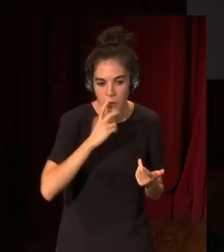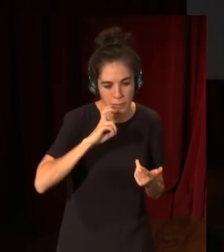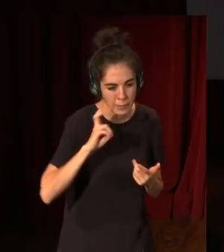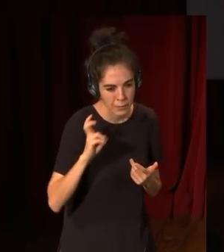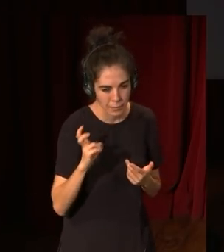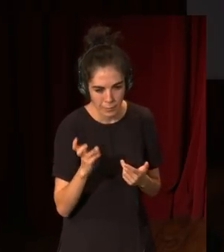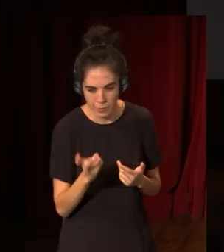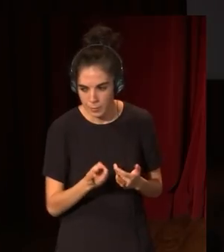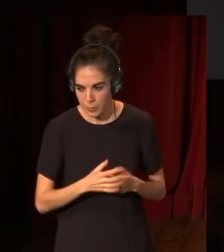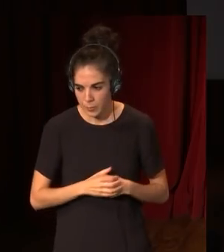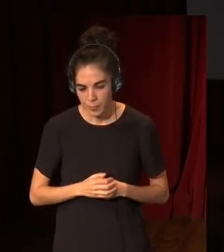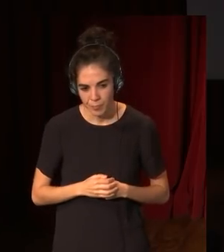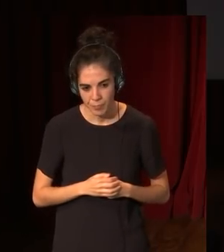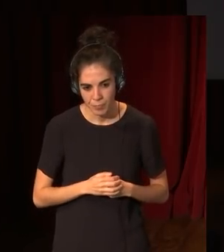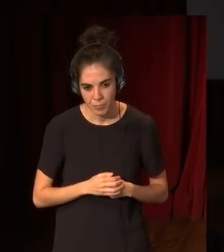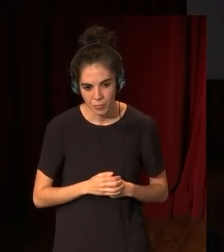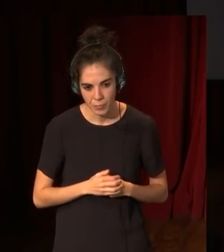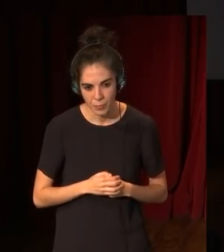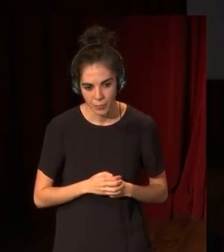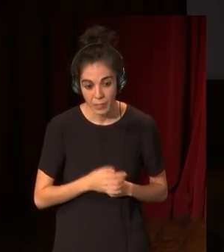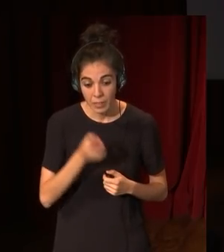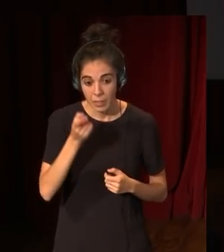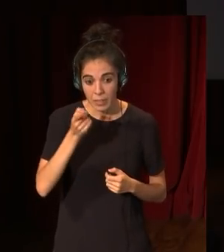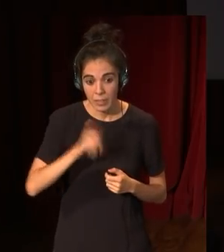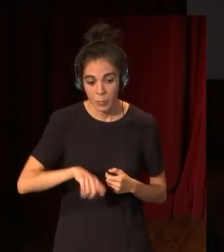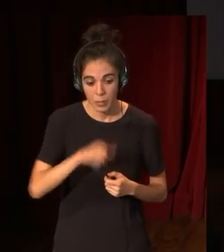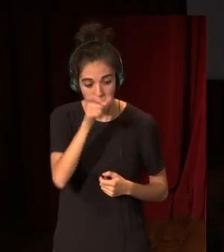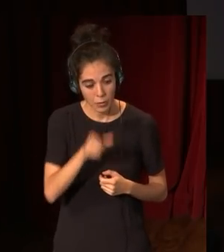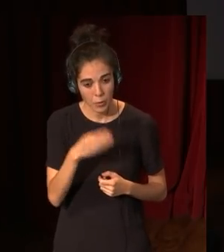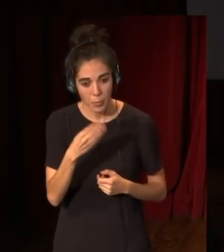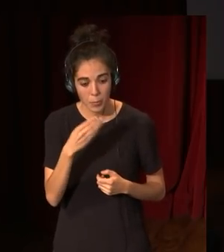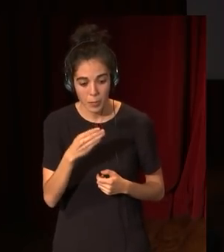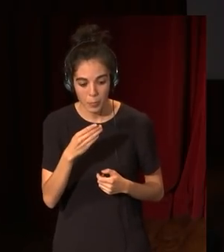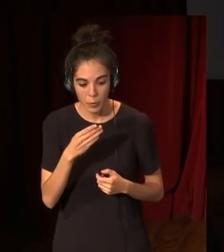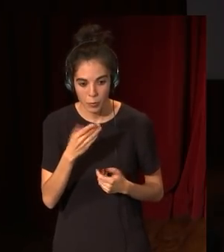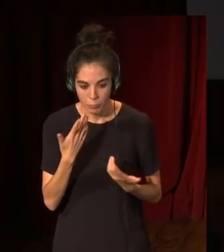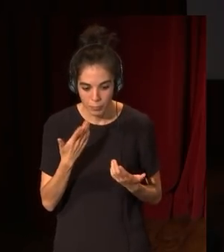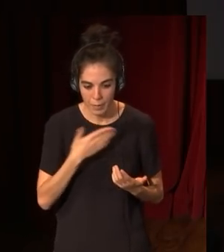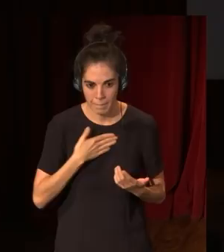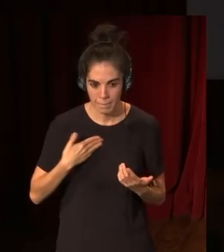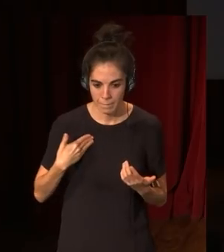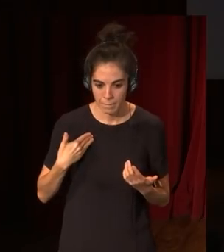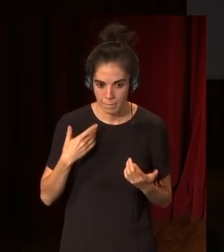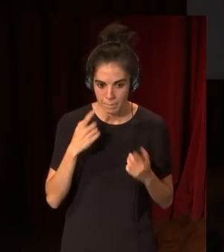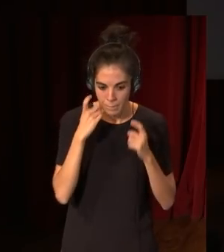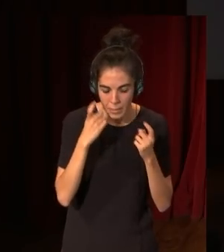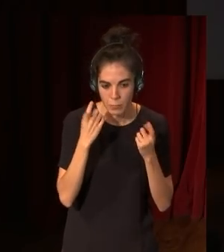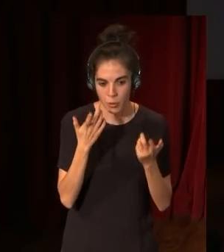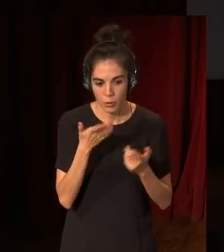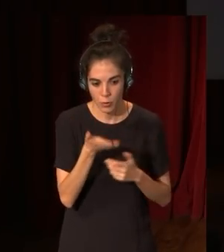o esta capacidad matérica pero también como bermejo se ha preocupado ha querido de manera